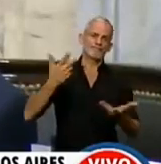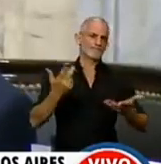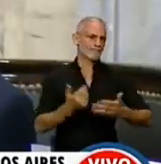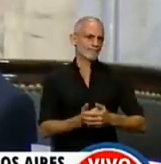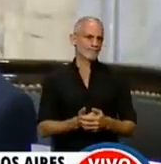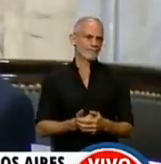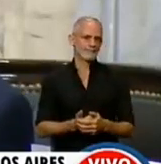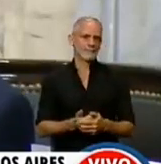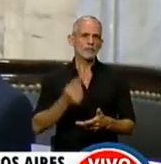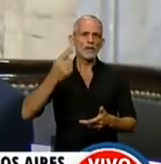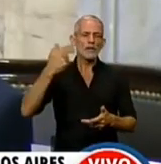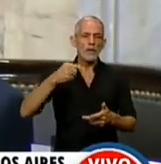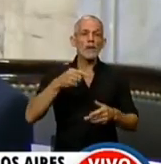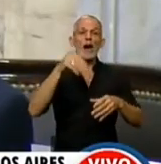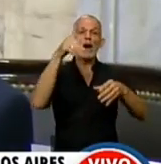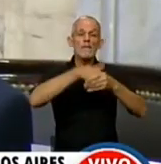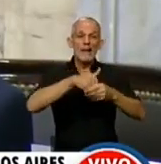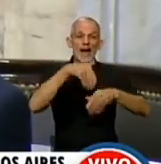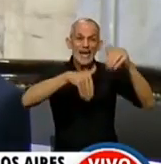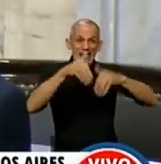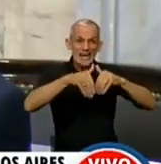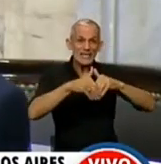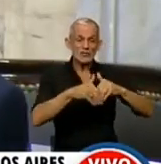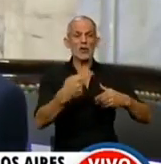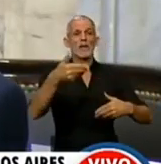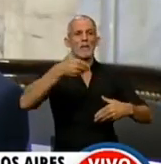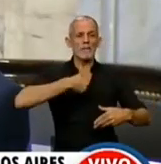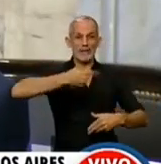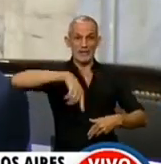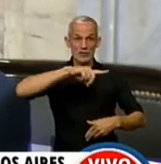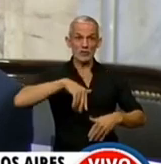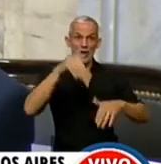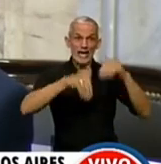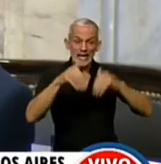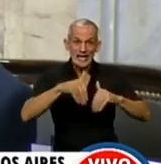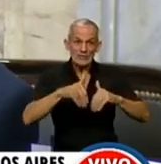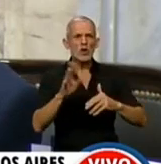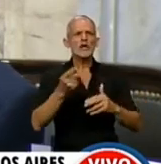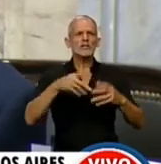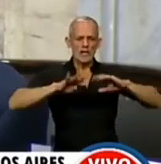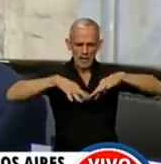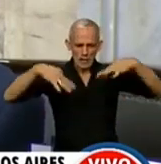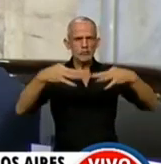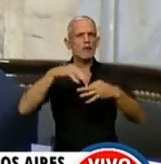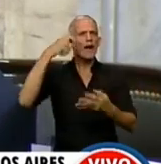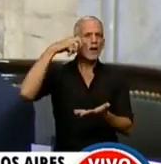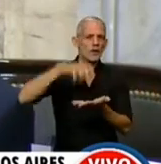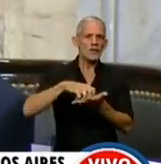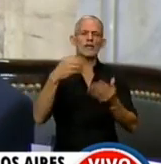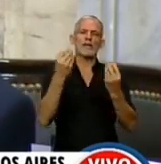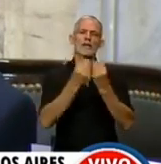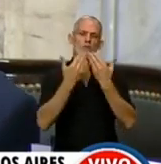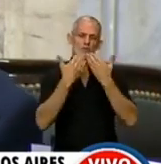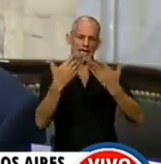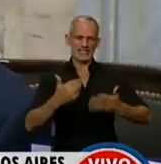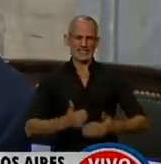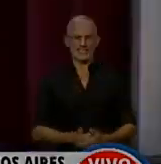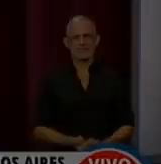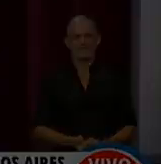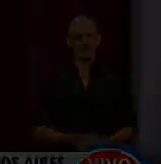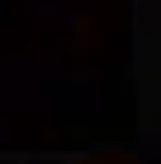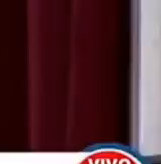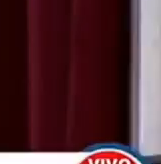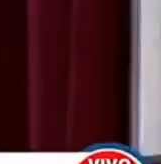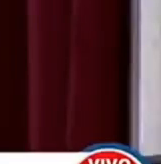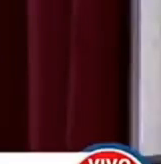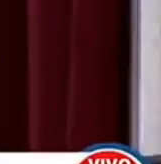con el mandato de las urnas que nos pusieron acá para defender al pueblo trabajador en los recintos y en las calles. Muchísimas gracias. Gracias, diputado